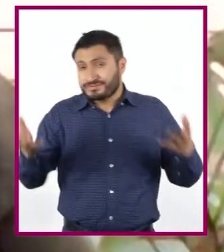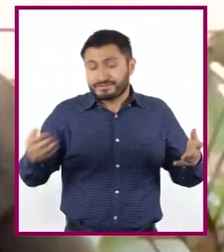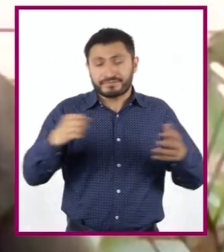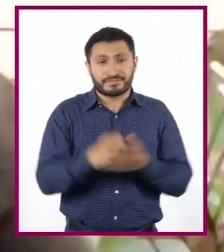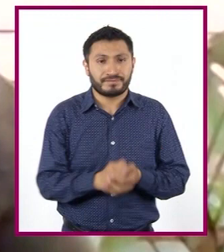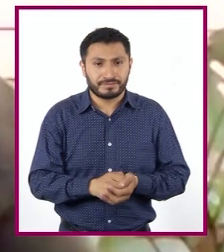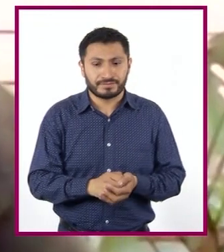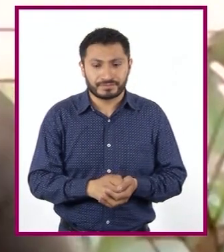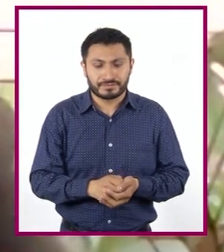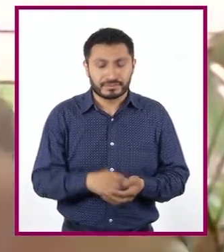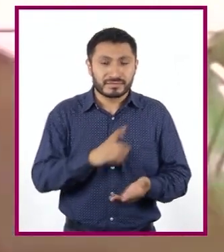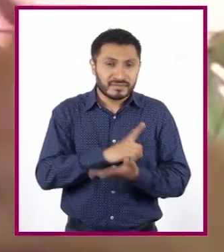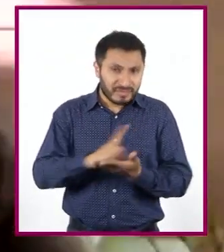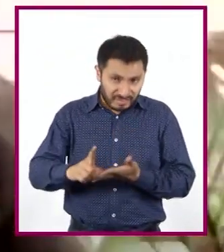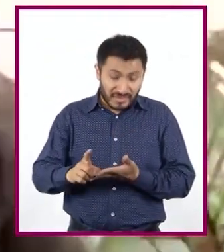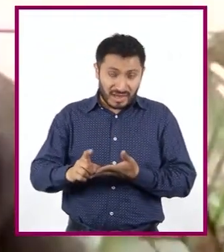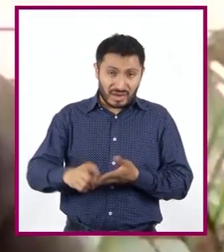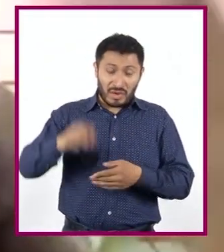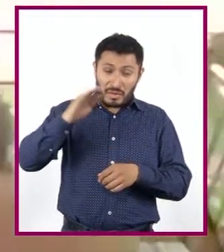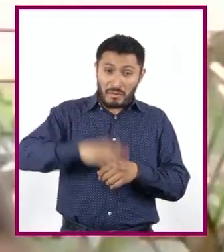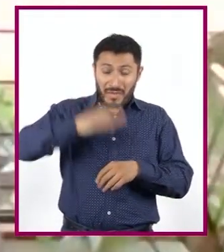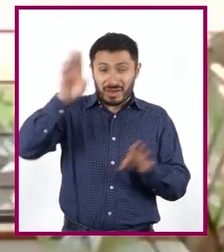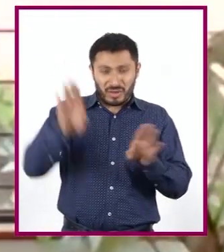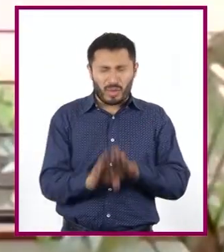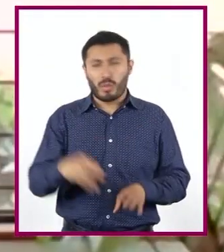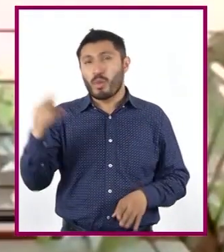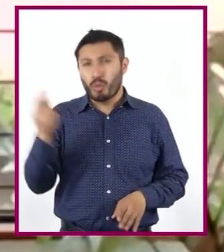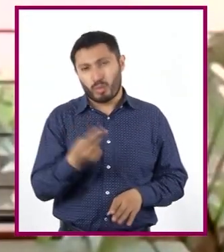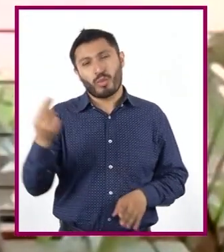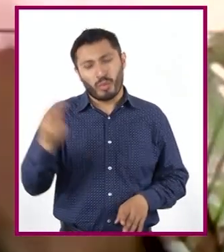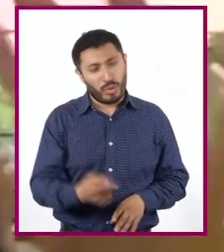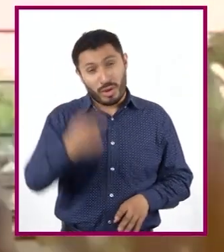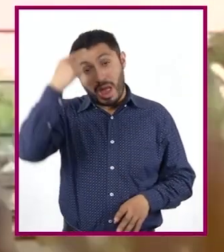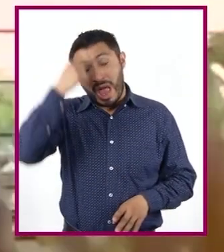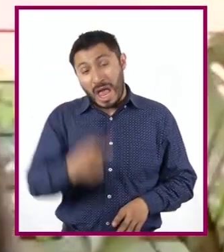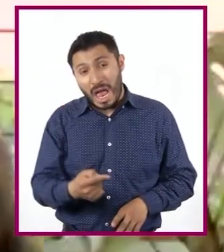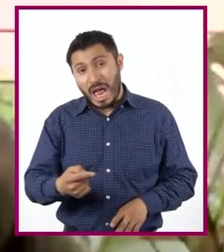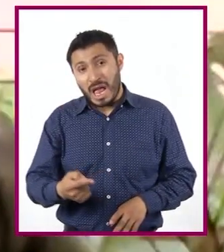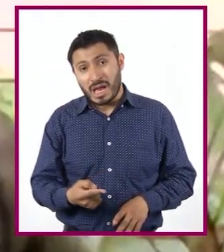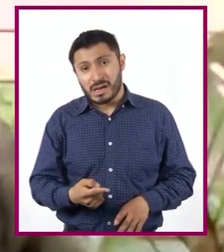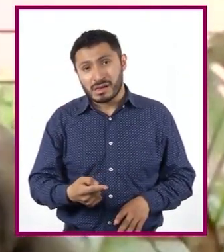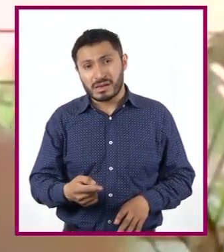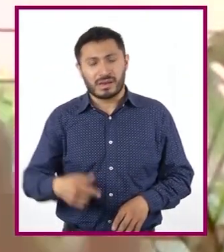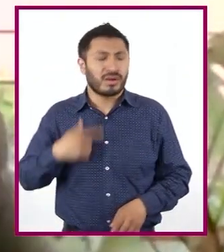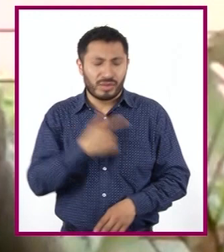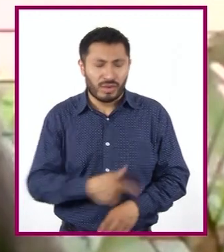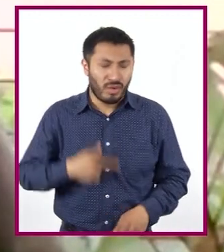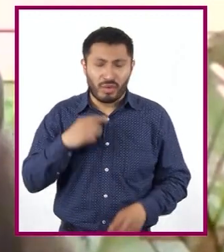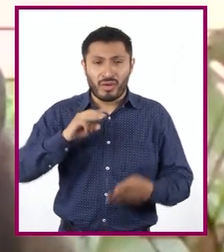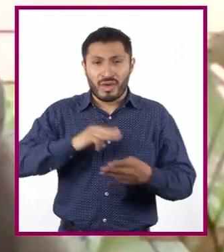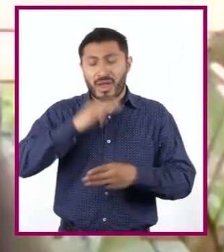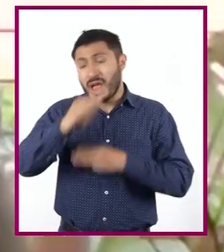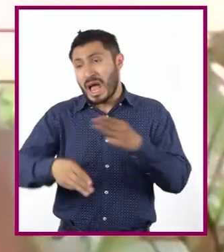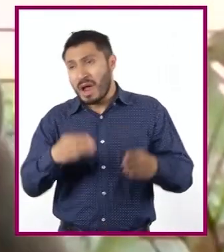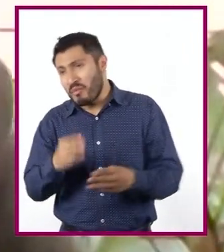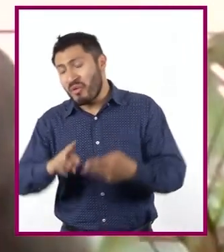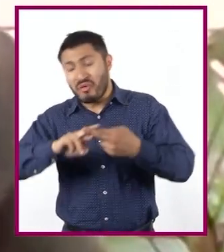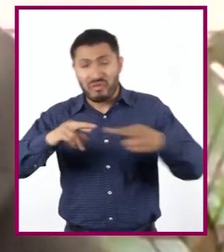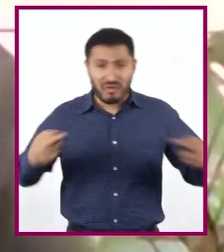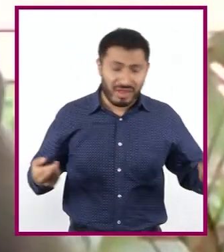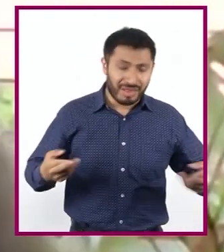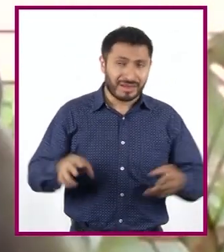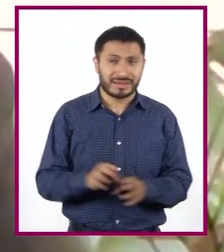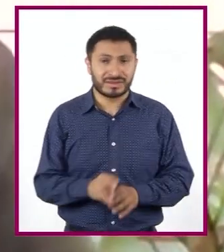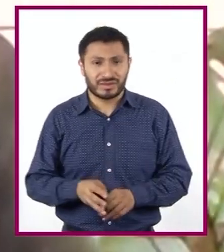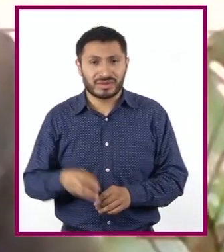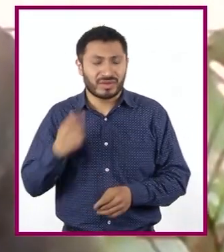y ante todo esa disciplina va ligada al placer. Podemos leer donde queramos, cuando queramos, sin duda, no tenemos que ponernos un horario estricto, pero sí